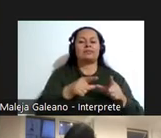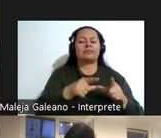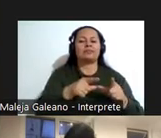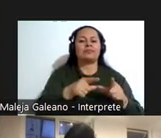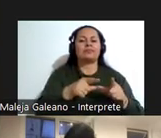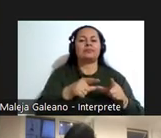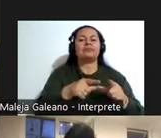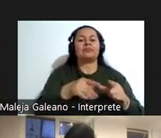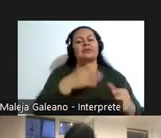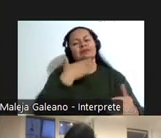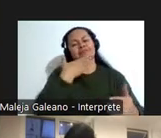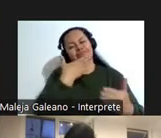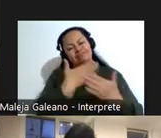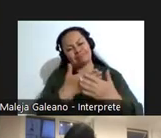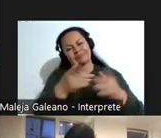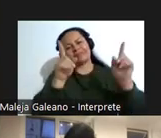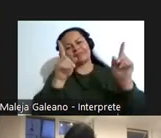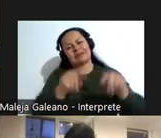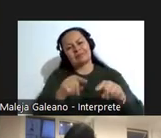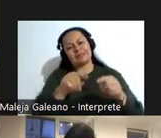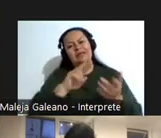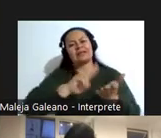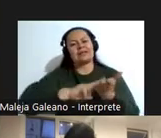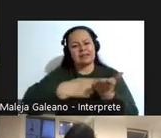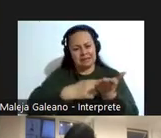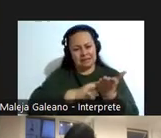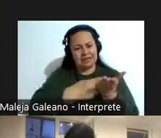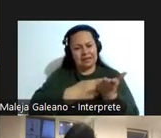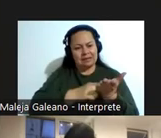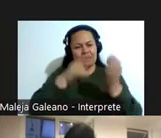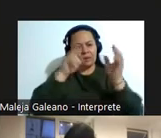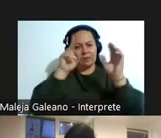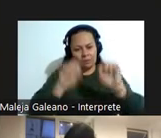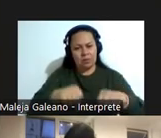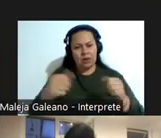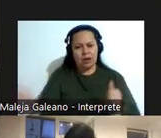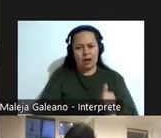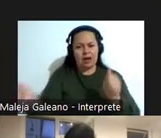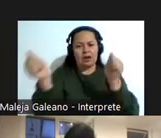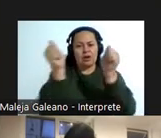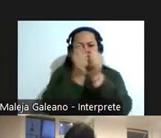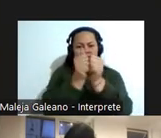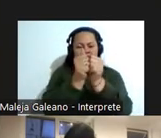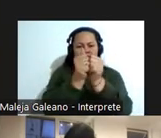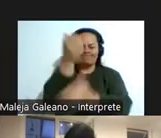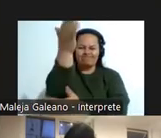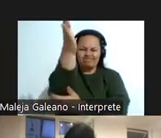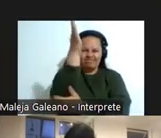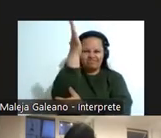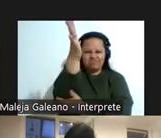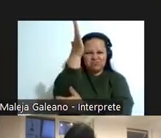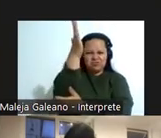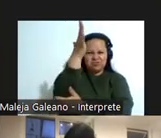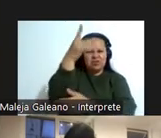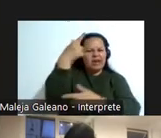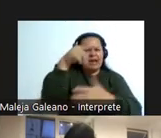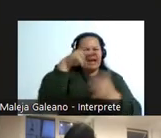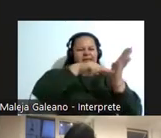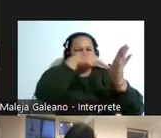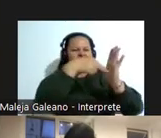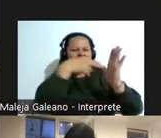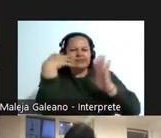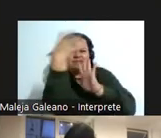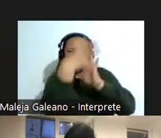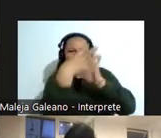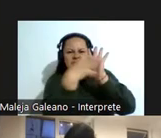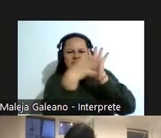Le agradecería también al intérprete que pueda acompañarme en esa exposición de qué hay en la imagen. Entonces,